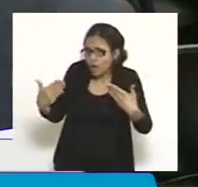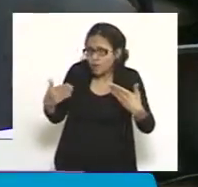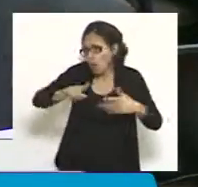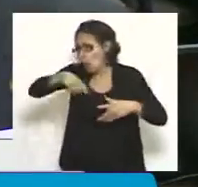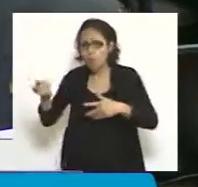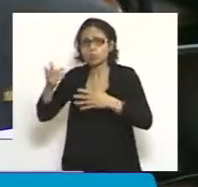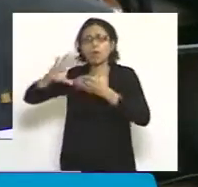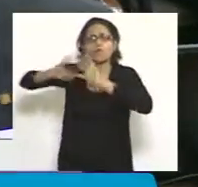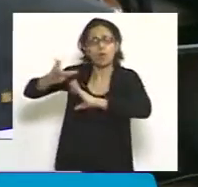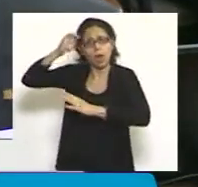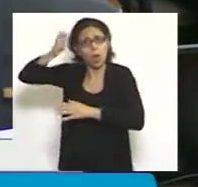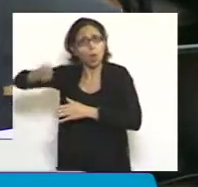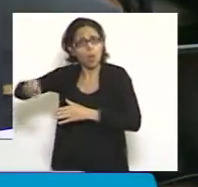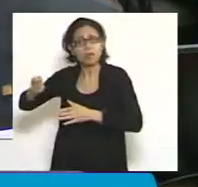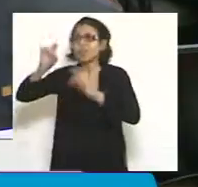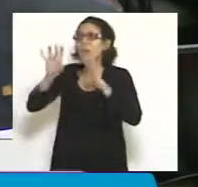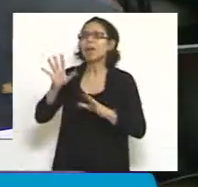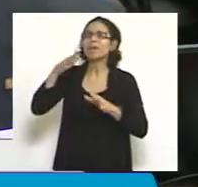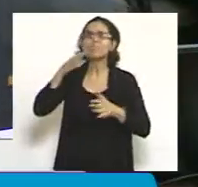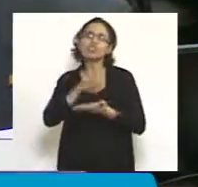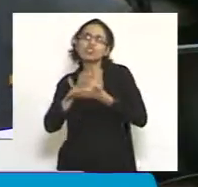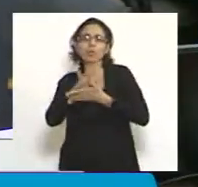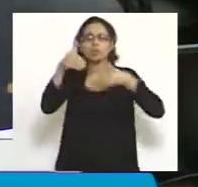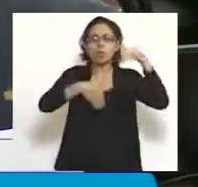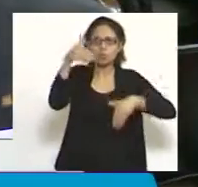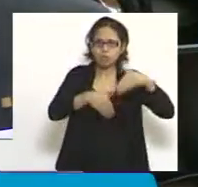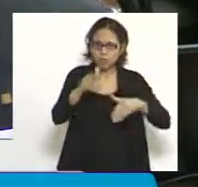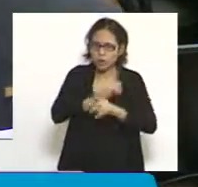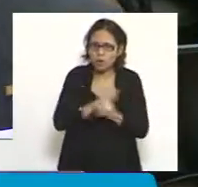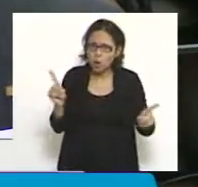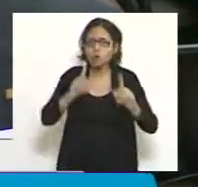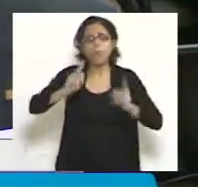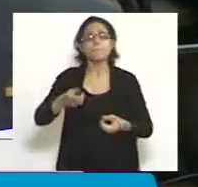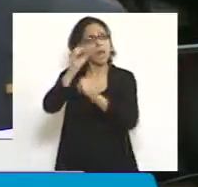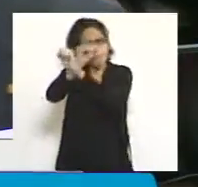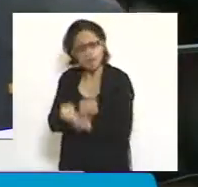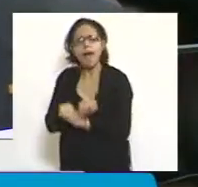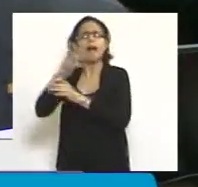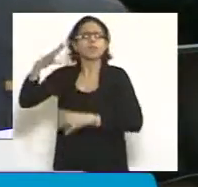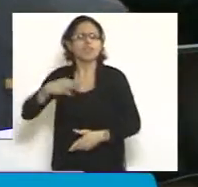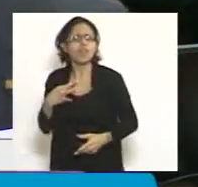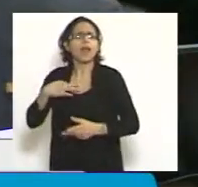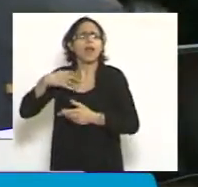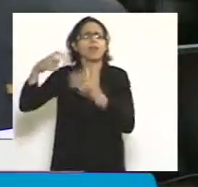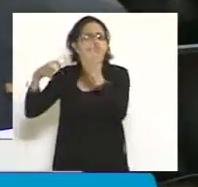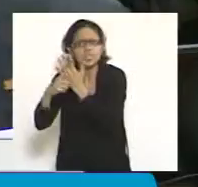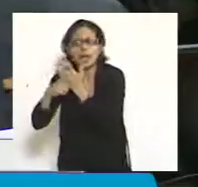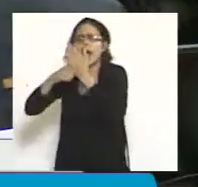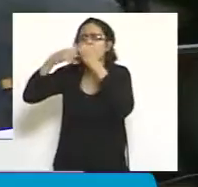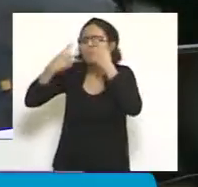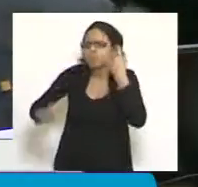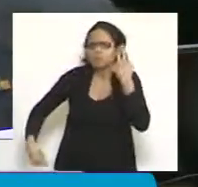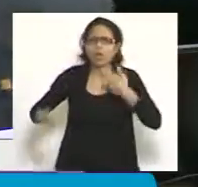no resuelven solamente cuestiones electorales, resuelven cuestiones penales, civiles, fiscales,